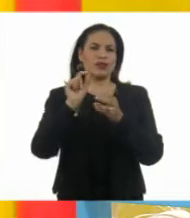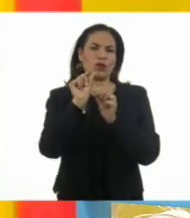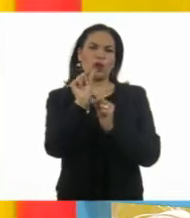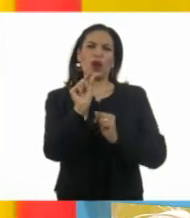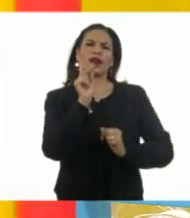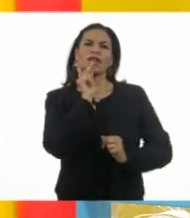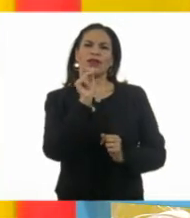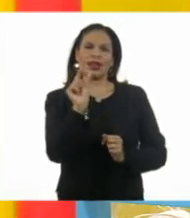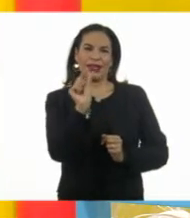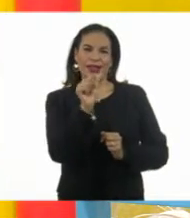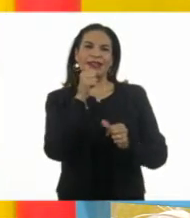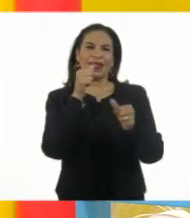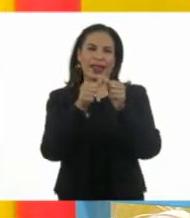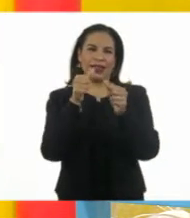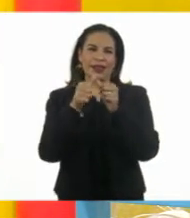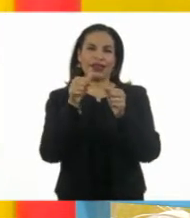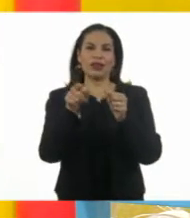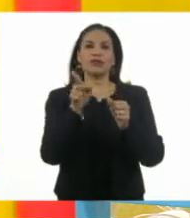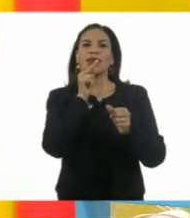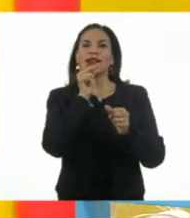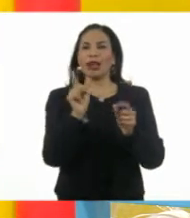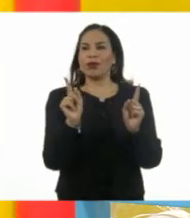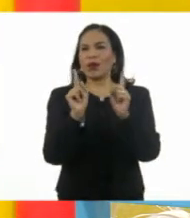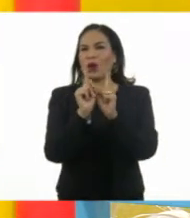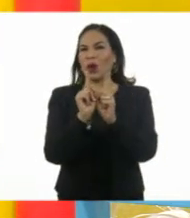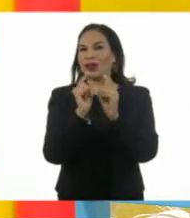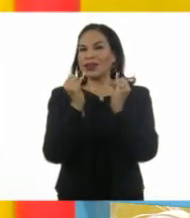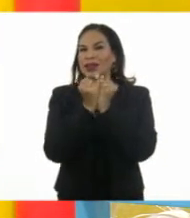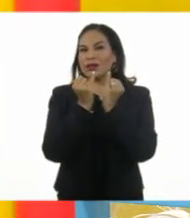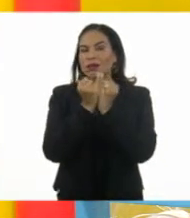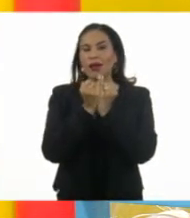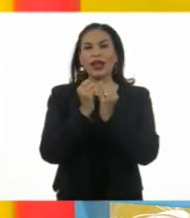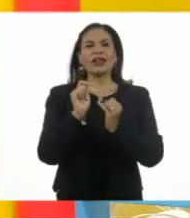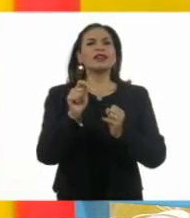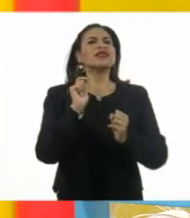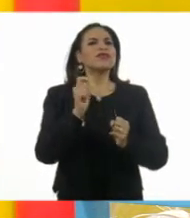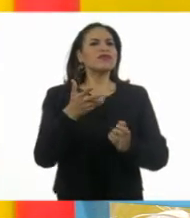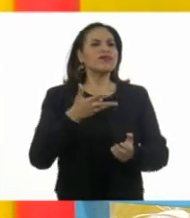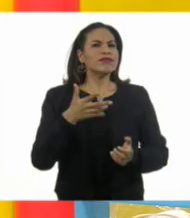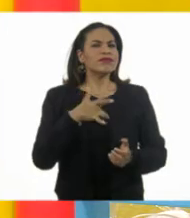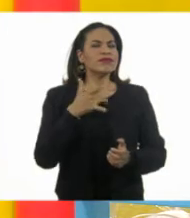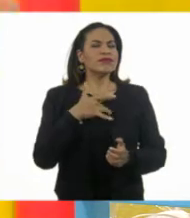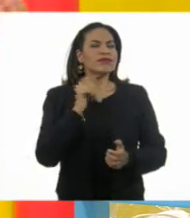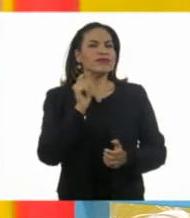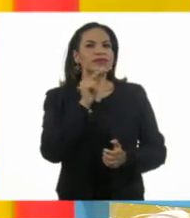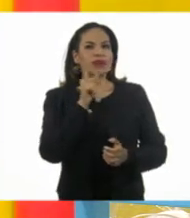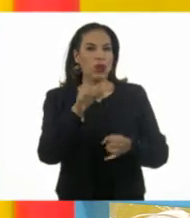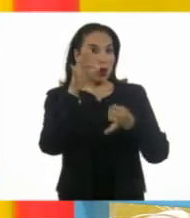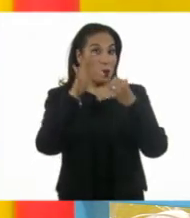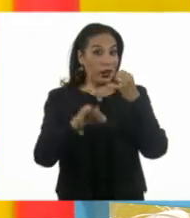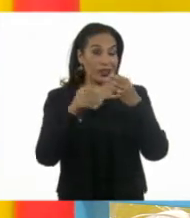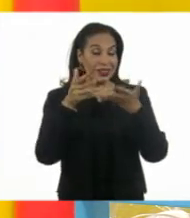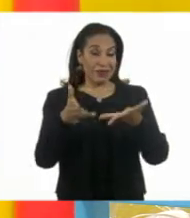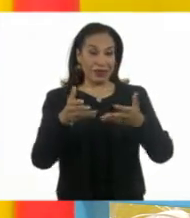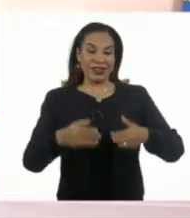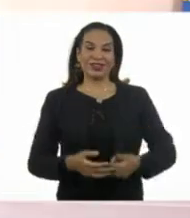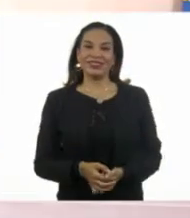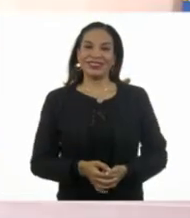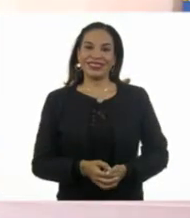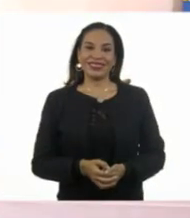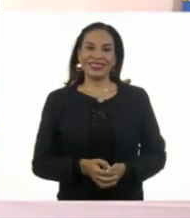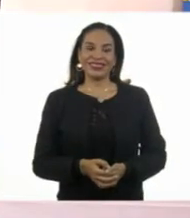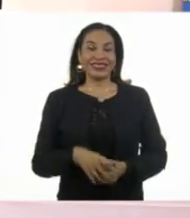pocas letras, así que se trata de una palabra cortita también y que le parece que es la última.